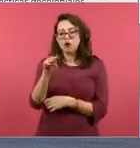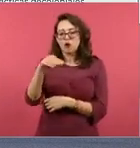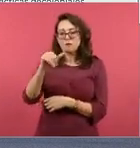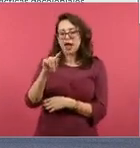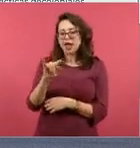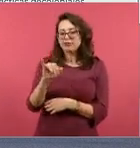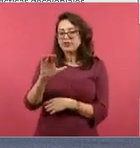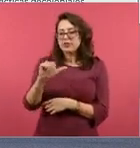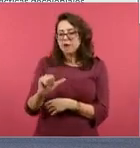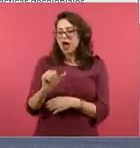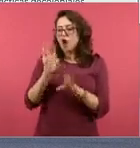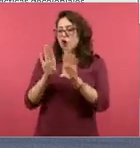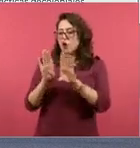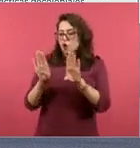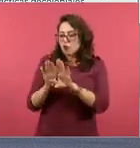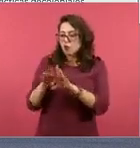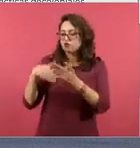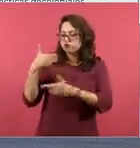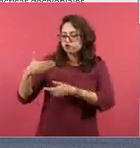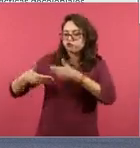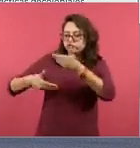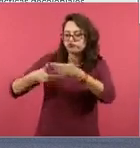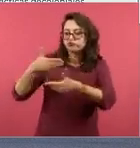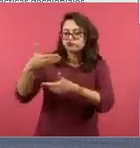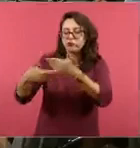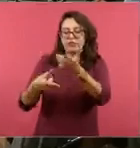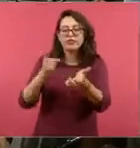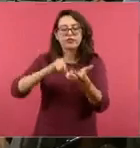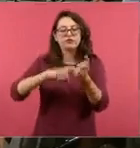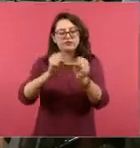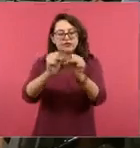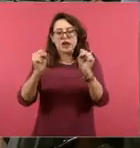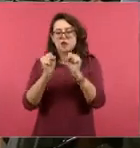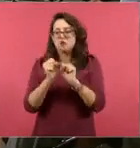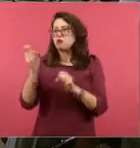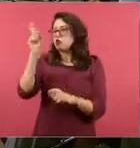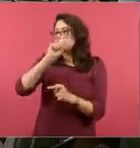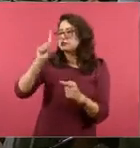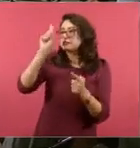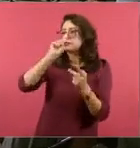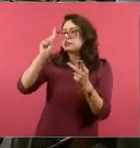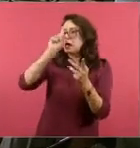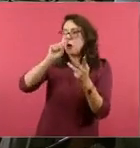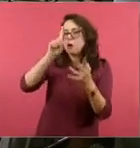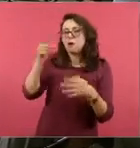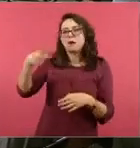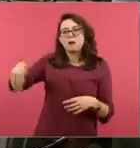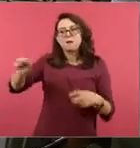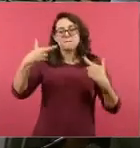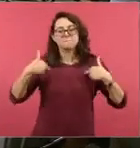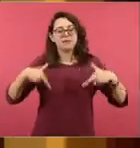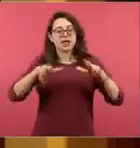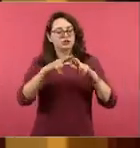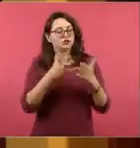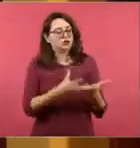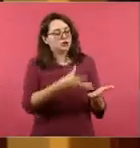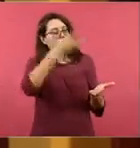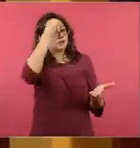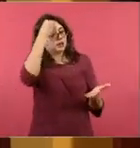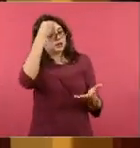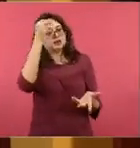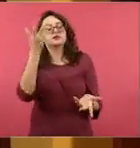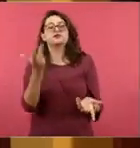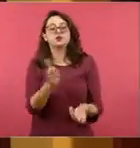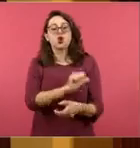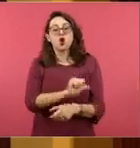poder plasmarla dentro del aula y, por supuesto, un tema muy importante que ha